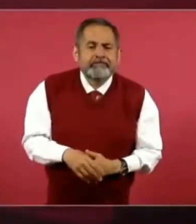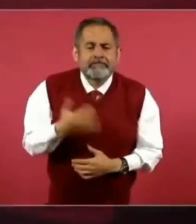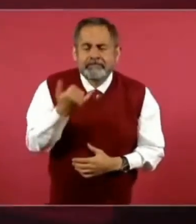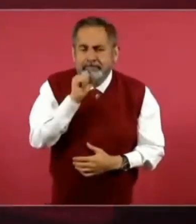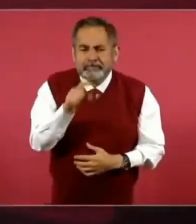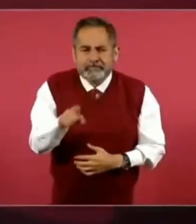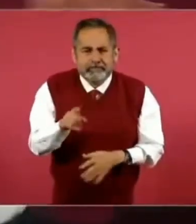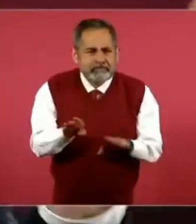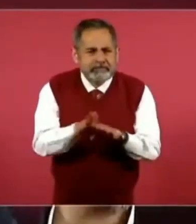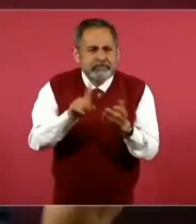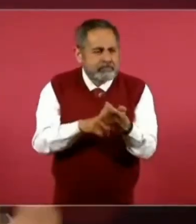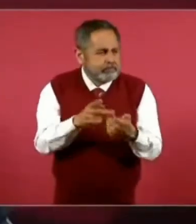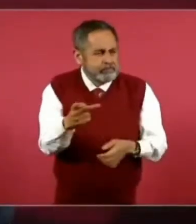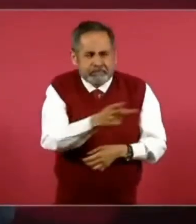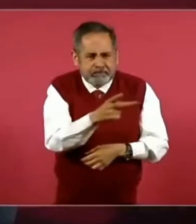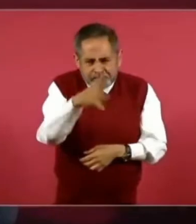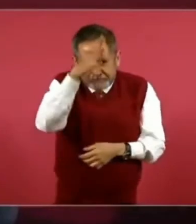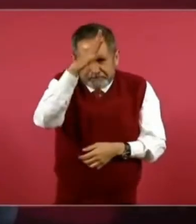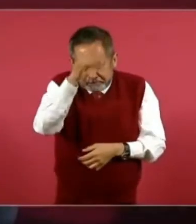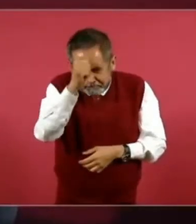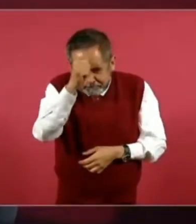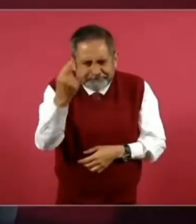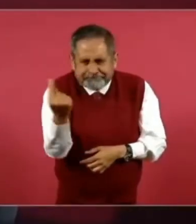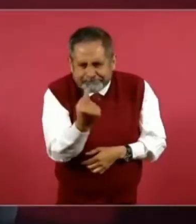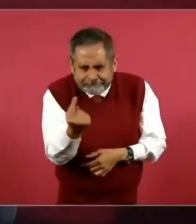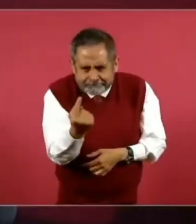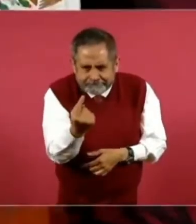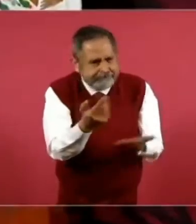¿Y cuál fue el acuerdo?